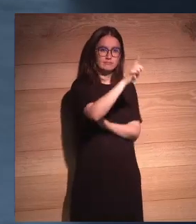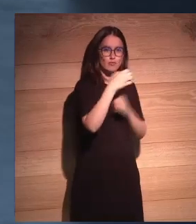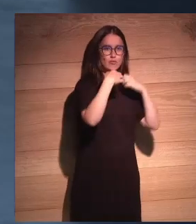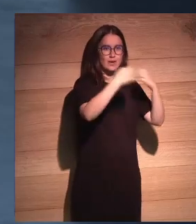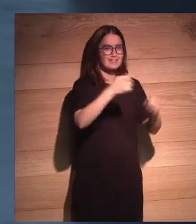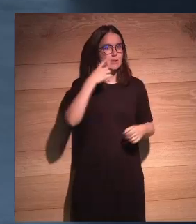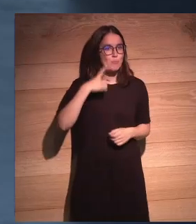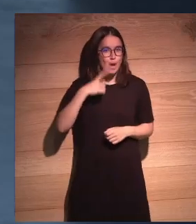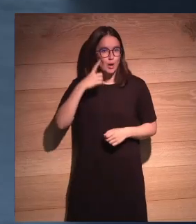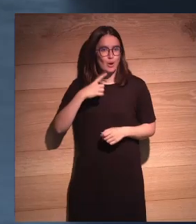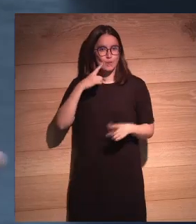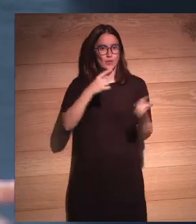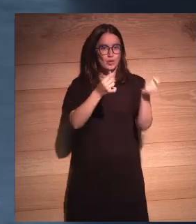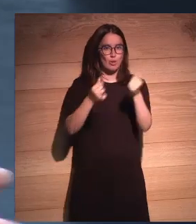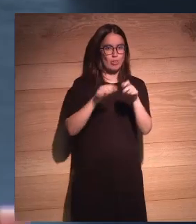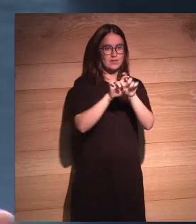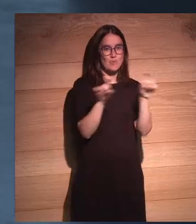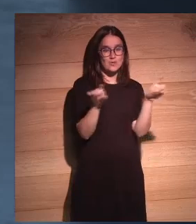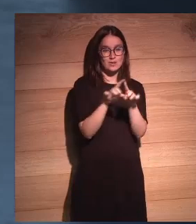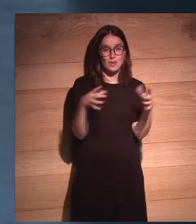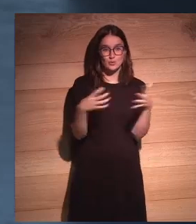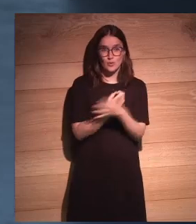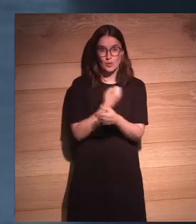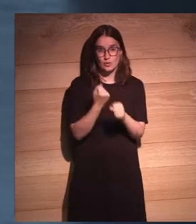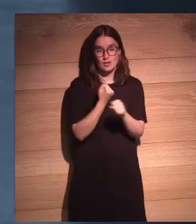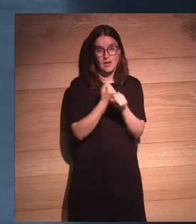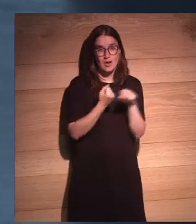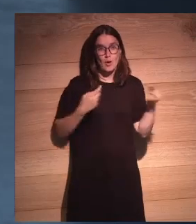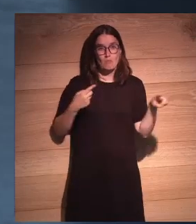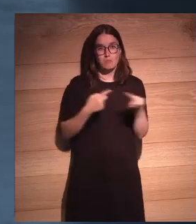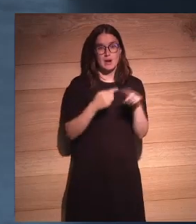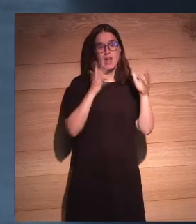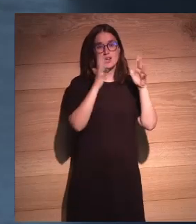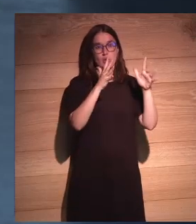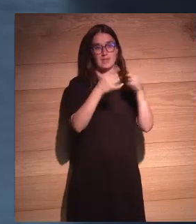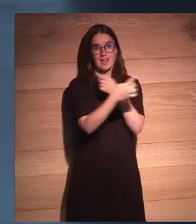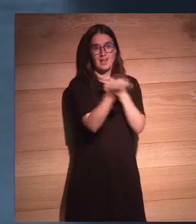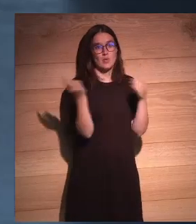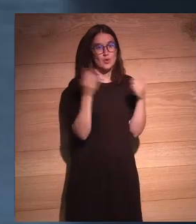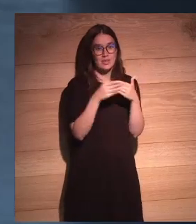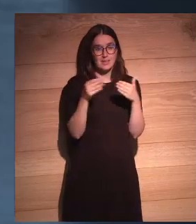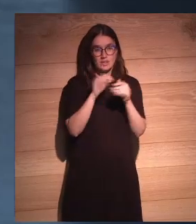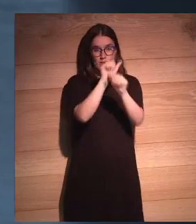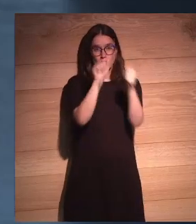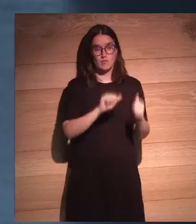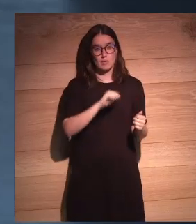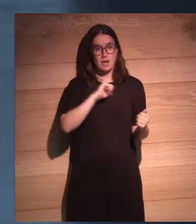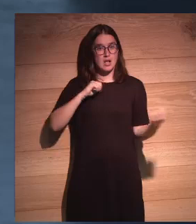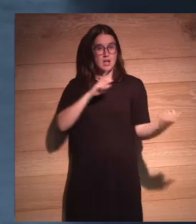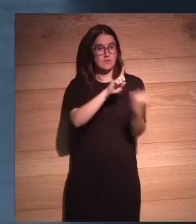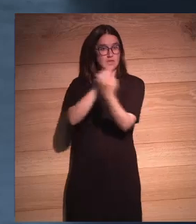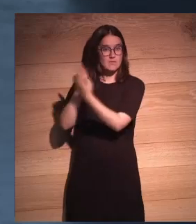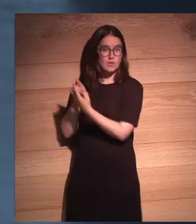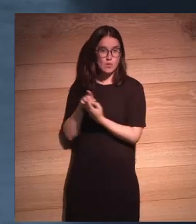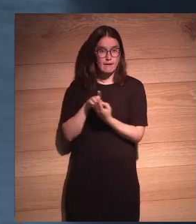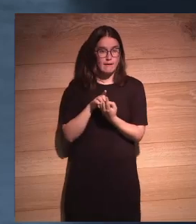La banca, las finanzas, la empresa, todo esto trabaja para recomendar a cada cliente de forma